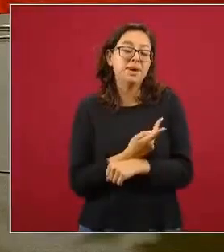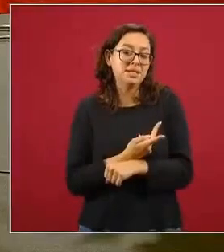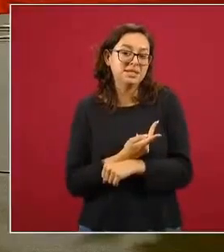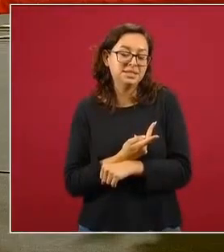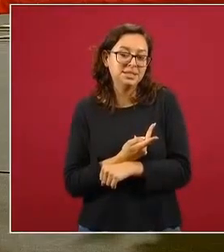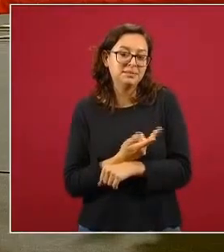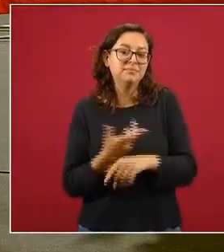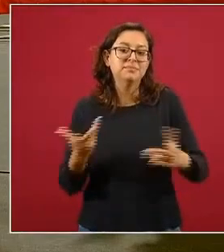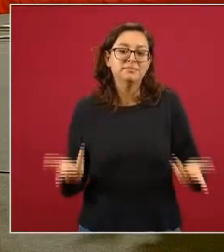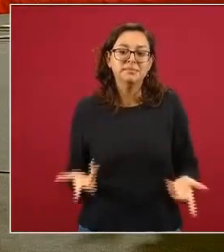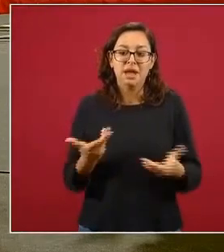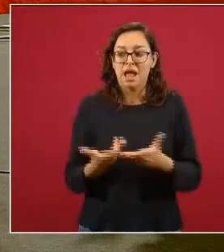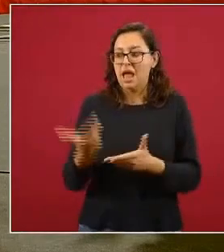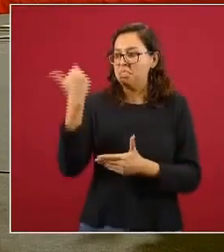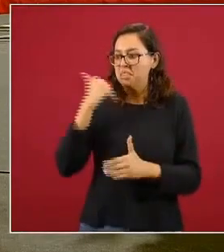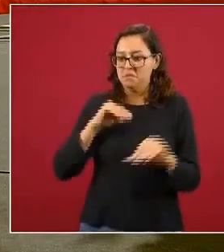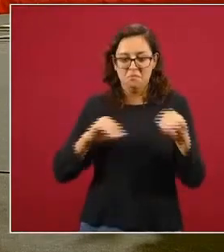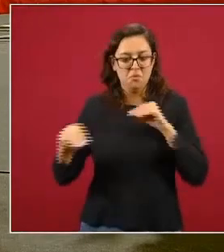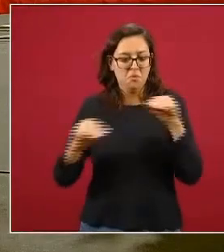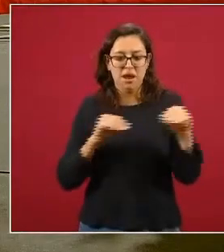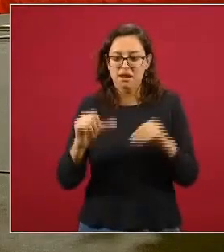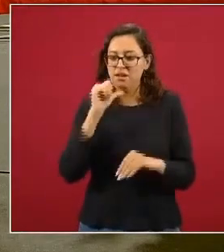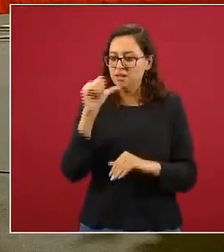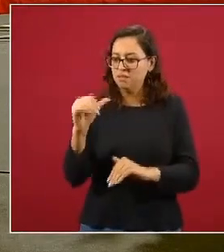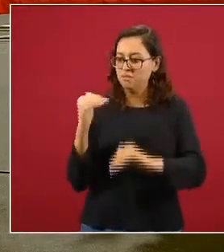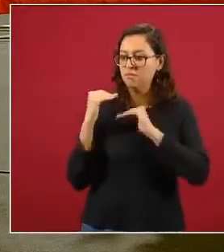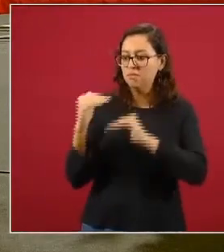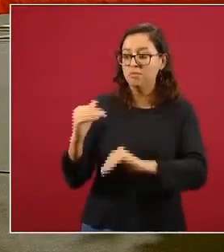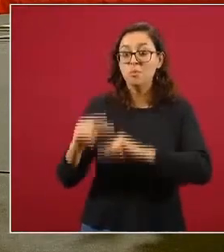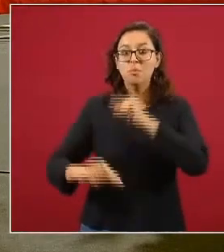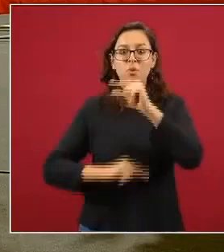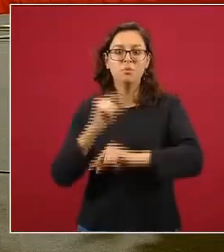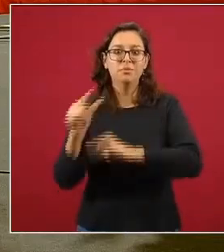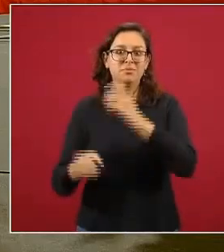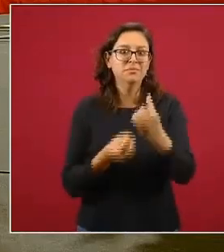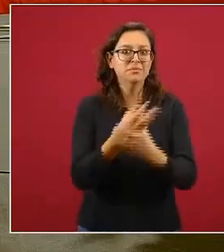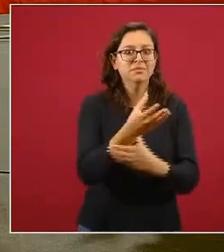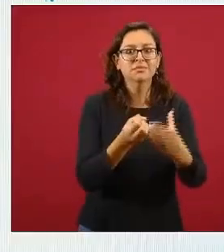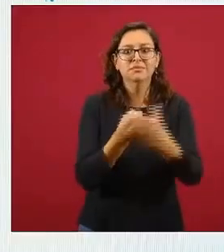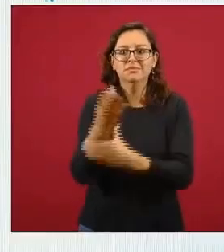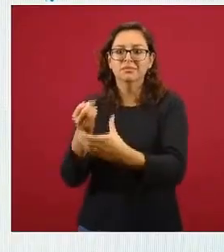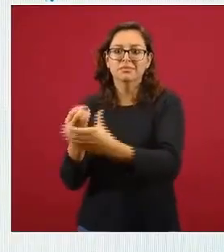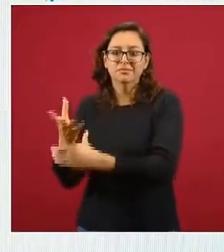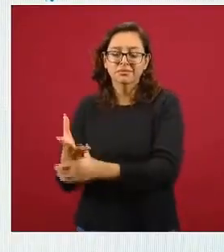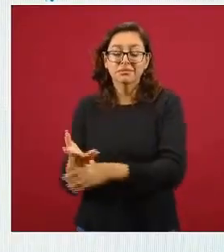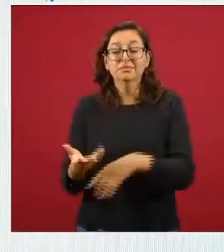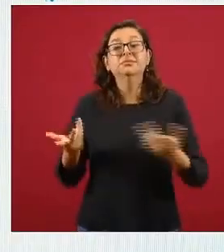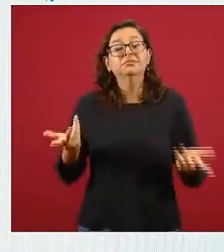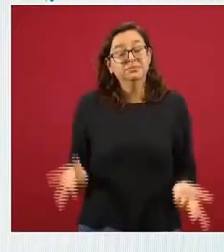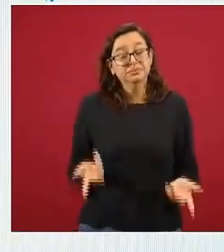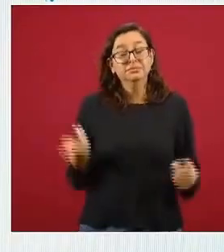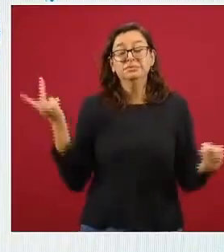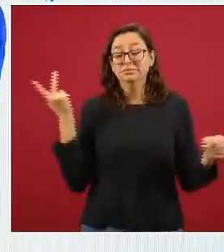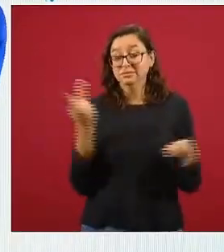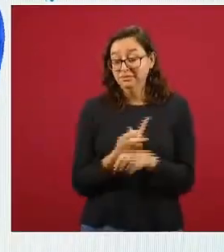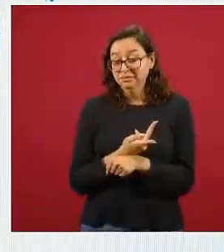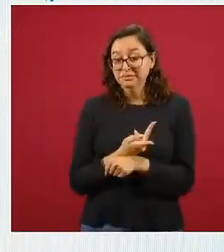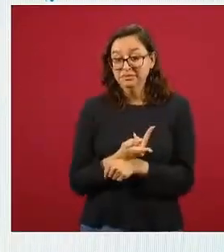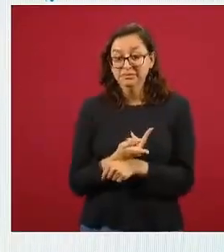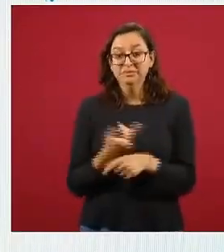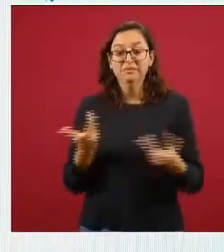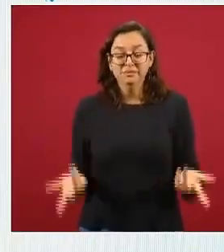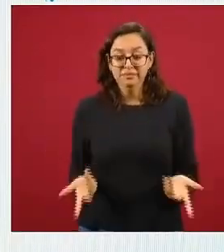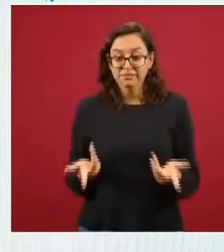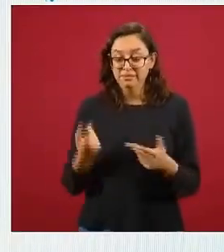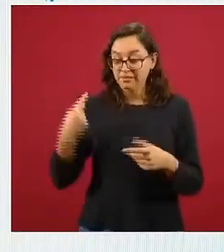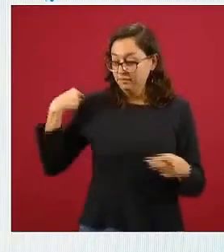momentos de mayor restricción de la movilidad a liberación de la movilidad. Cuando eso ocurre, cuando eso ha ocurrido, recuerden que al